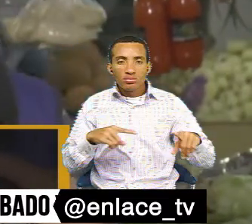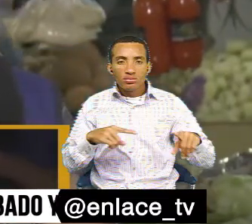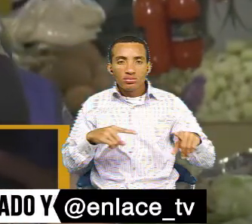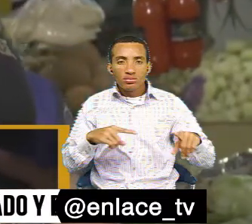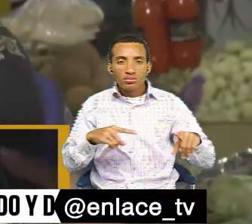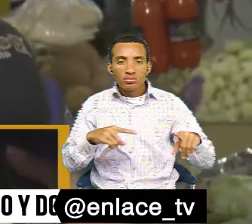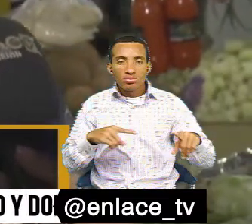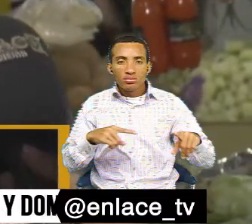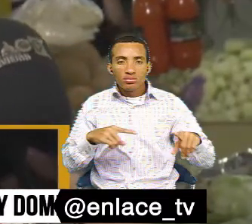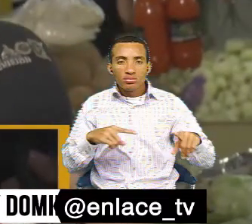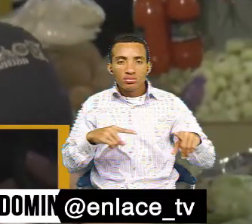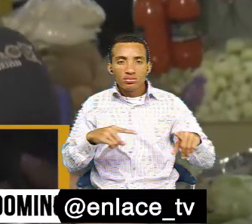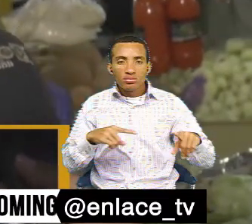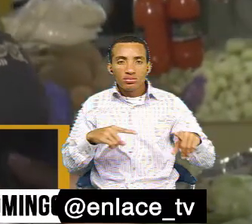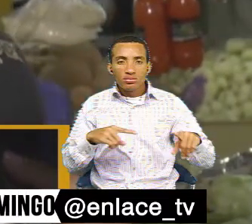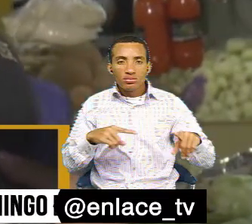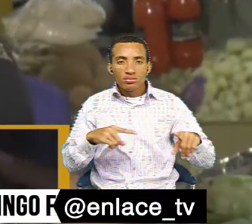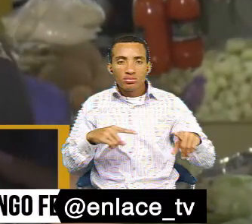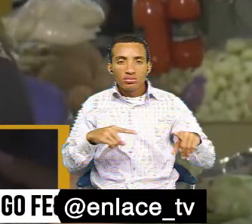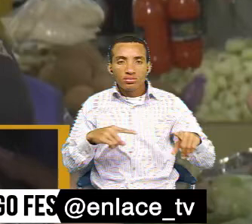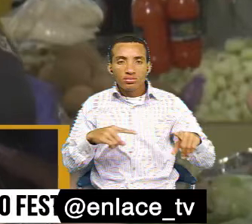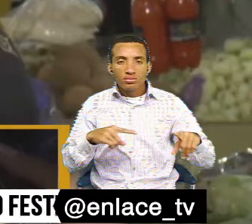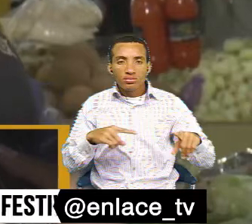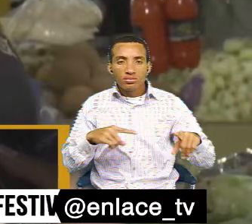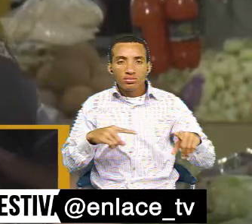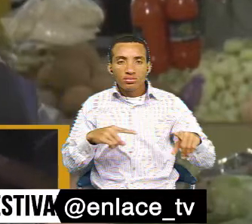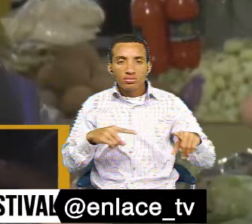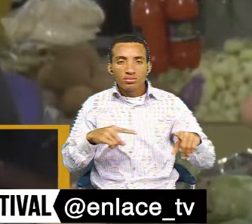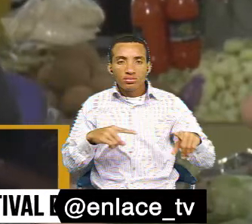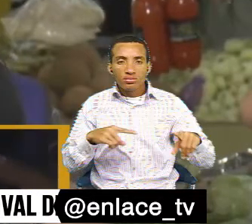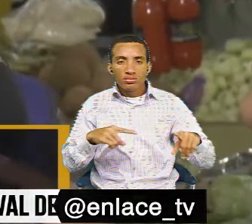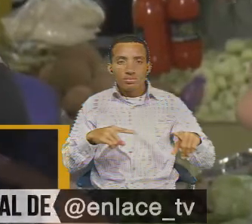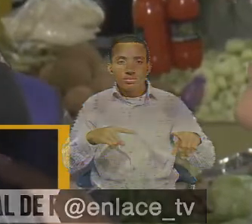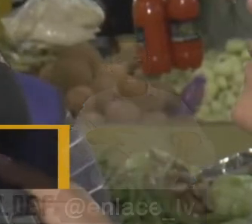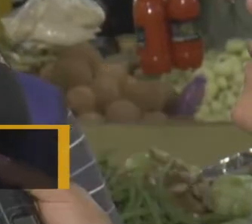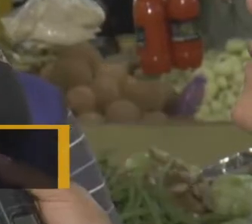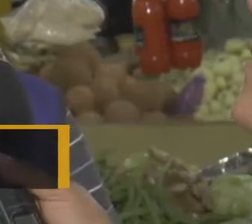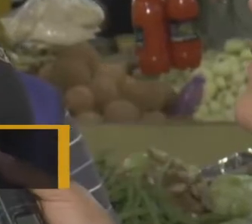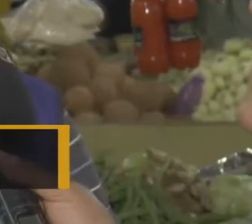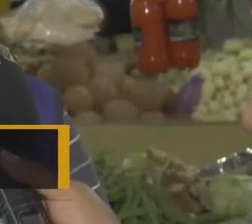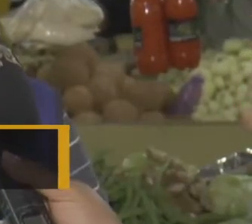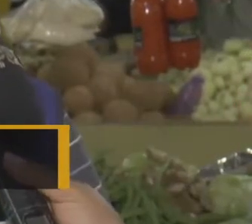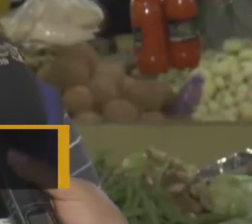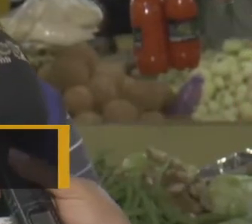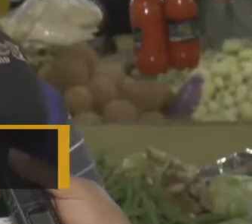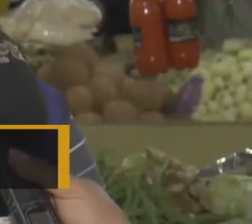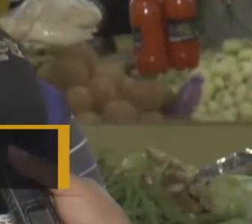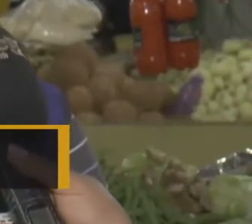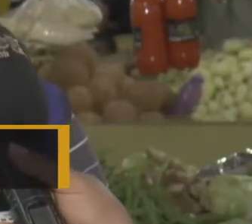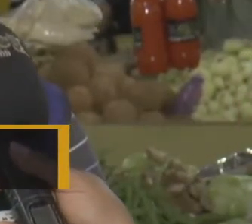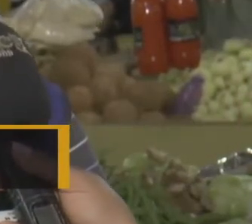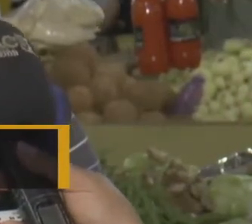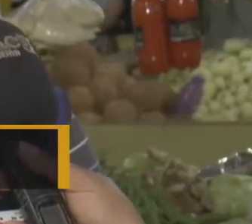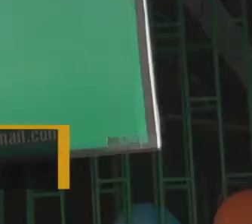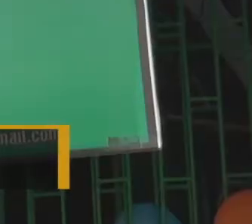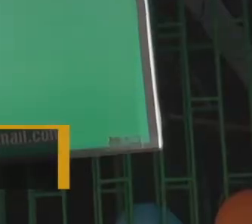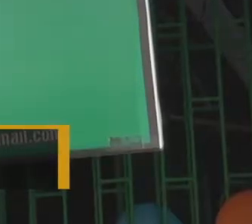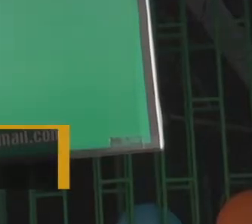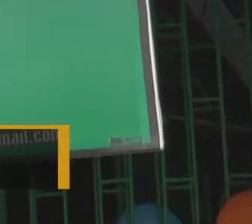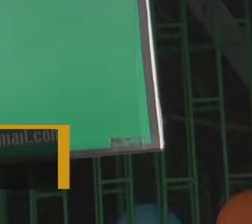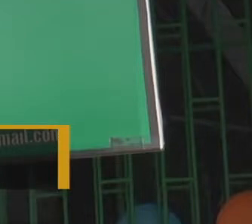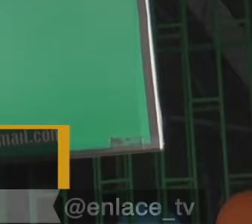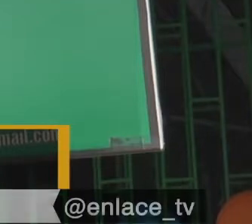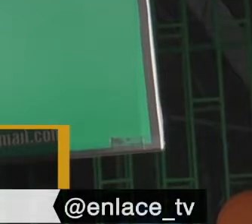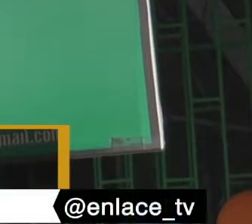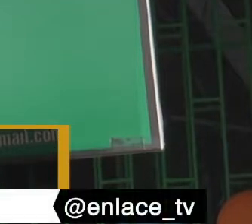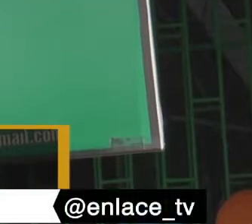prácticamente cumplió su vida útil y ya es hora de que pensemos en que se construya una nueva plaza de Mercado Torcoroma. En la plaza,